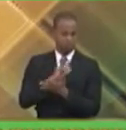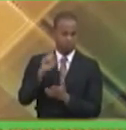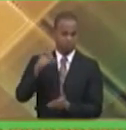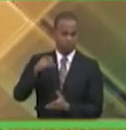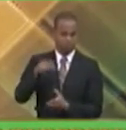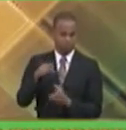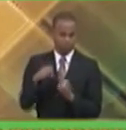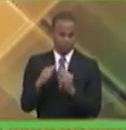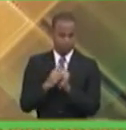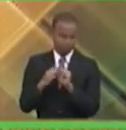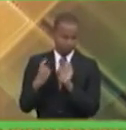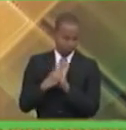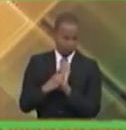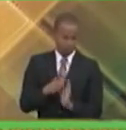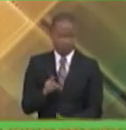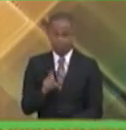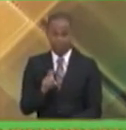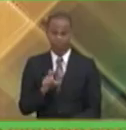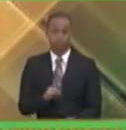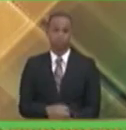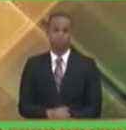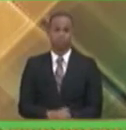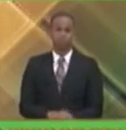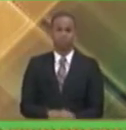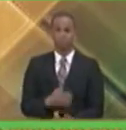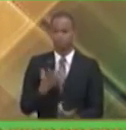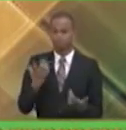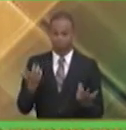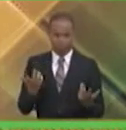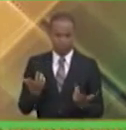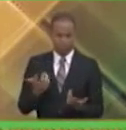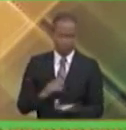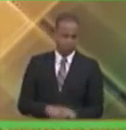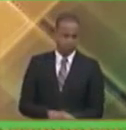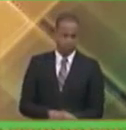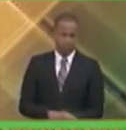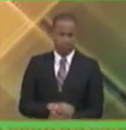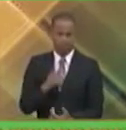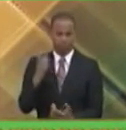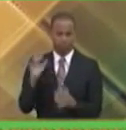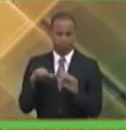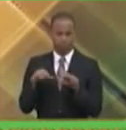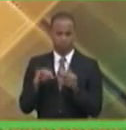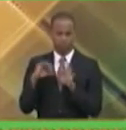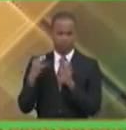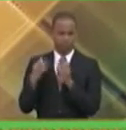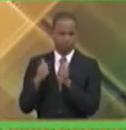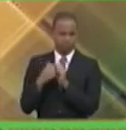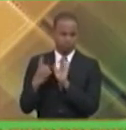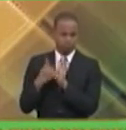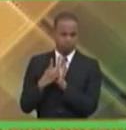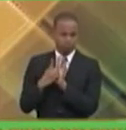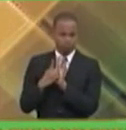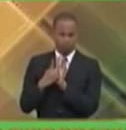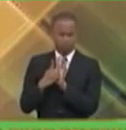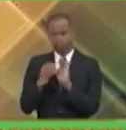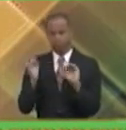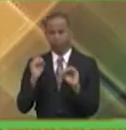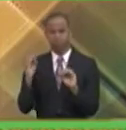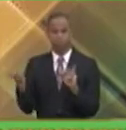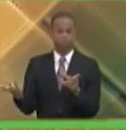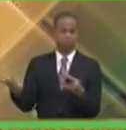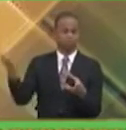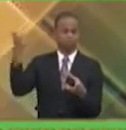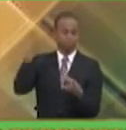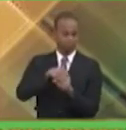que tener alguna discapacidad? ¿O alguien que sé yo, que sea una persona que no tiene, aparentemente, ¿verdad? Por